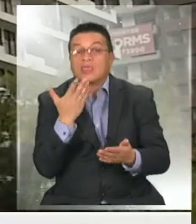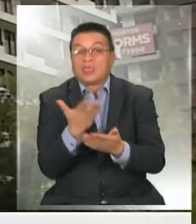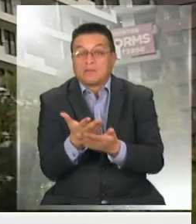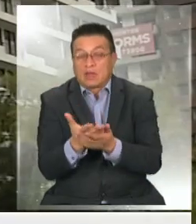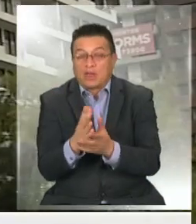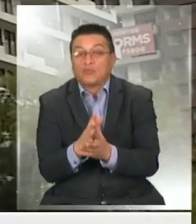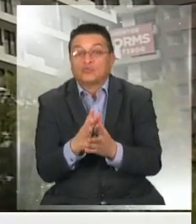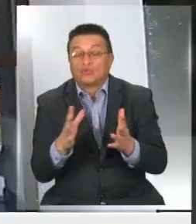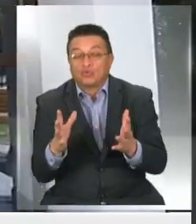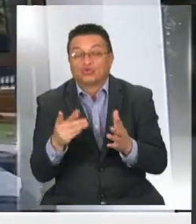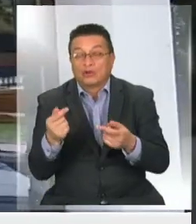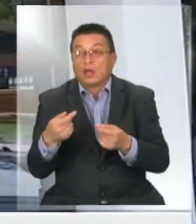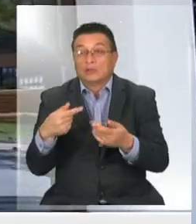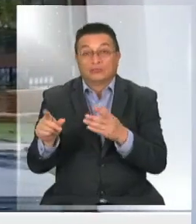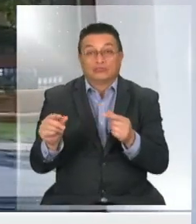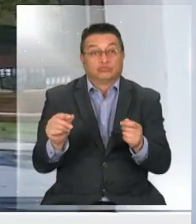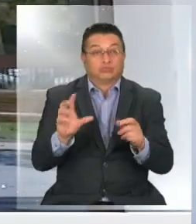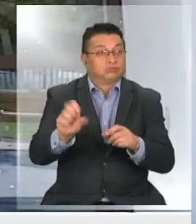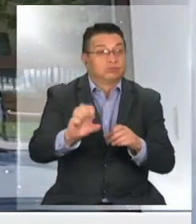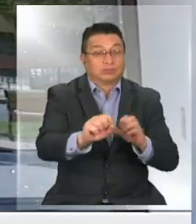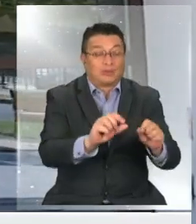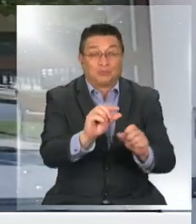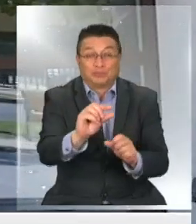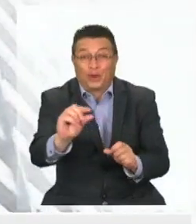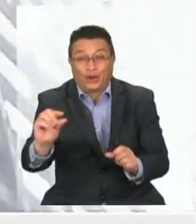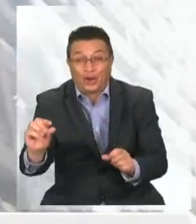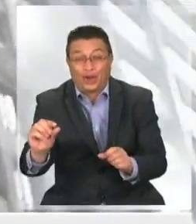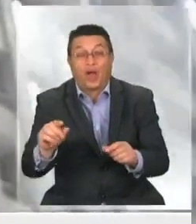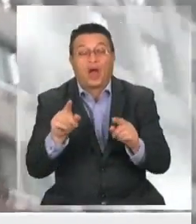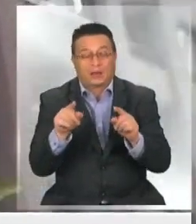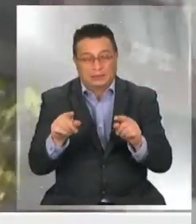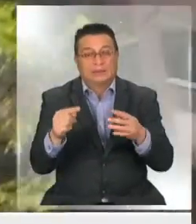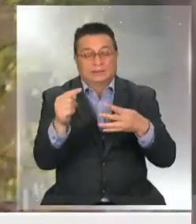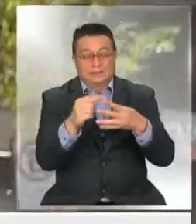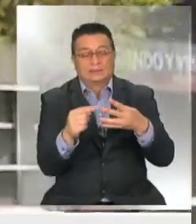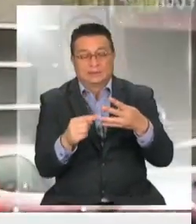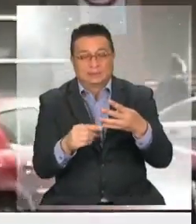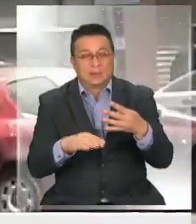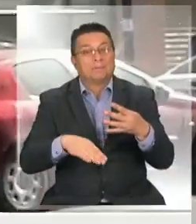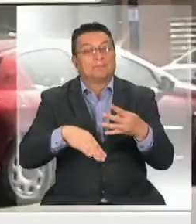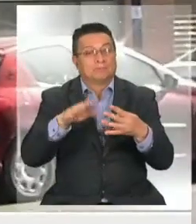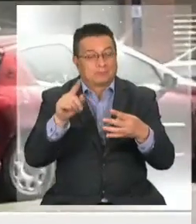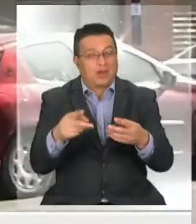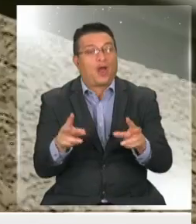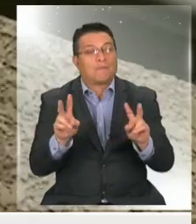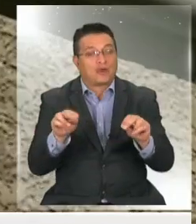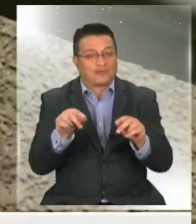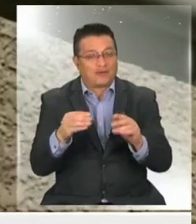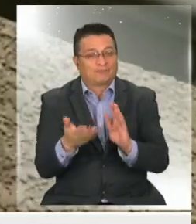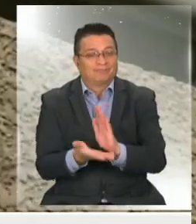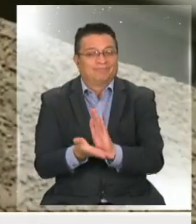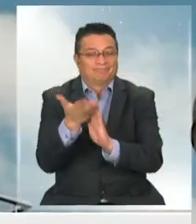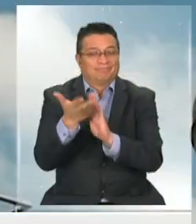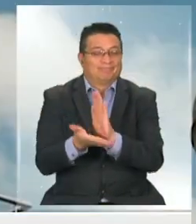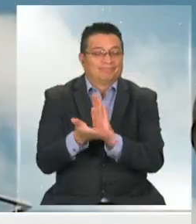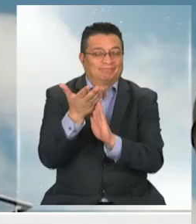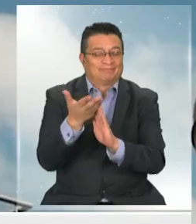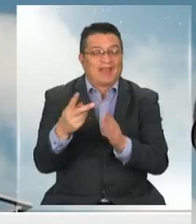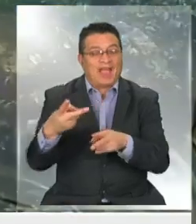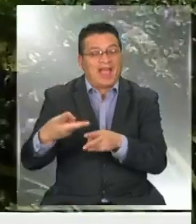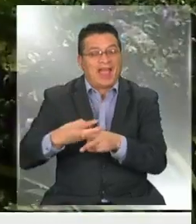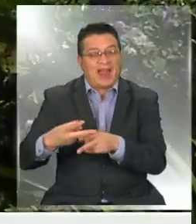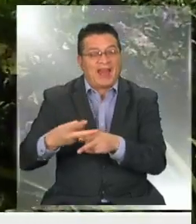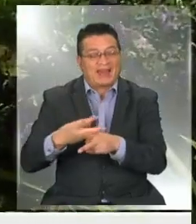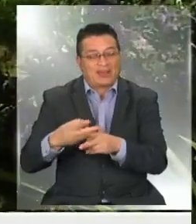y oferta restringida. Factores que, sin duda, son una de las principales causas del alza en los arriendos de viviendas.